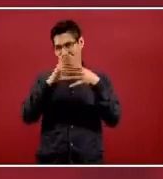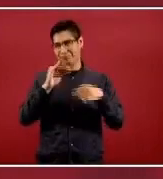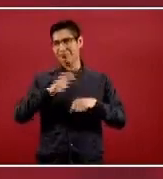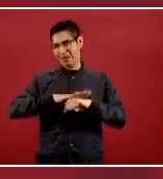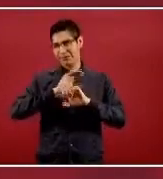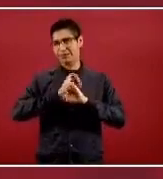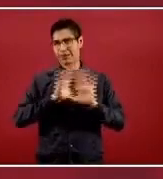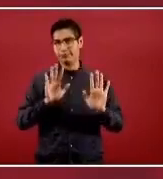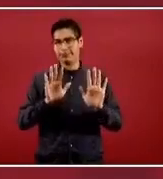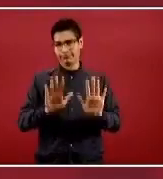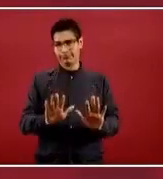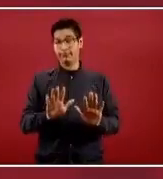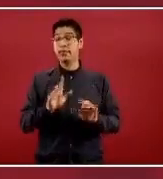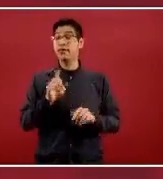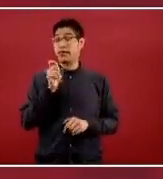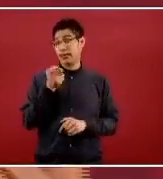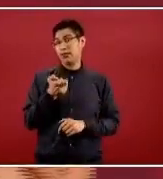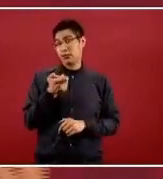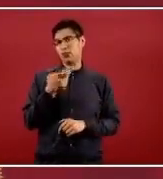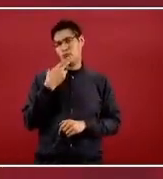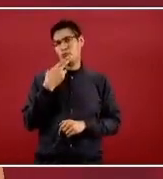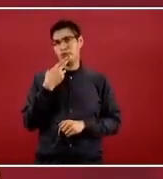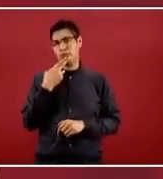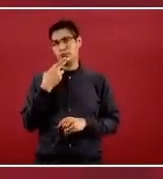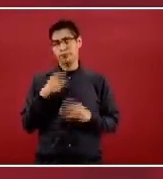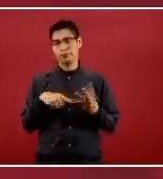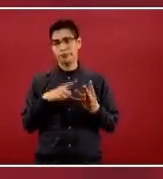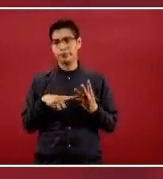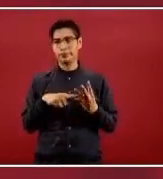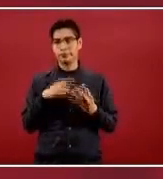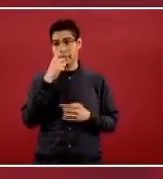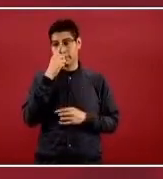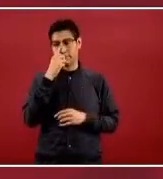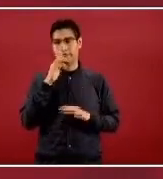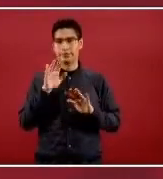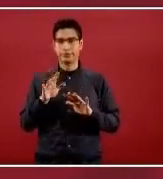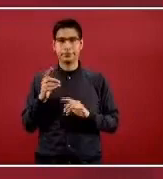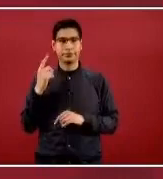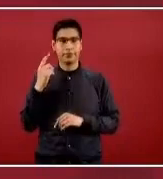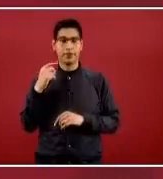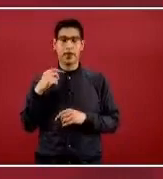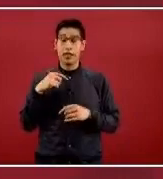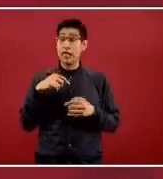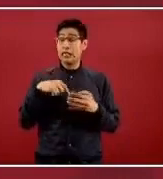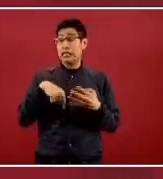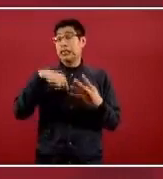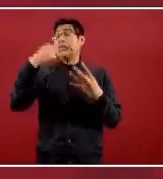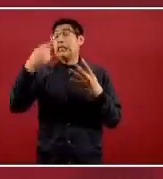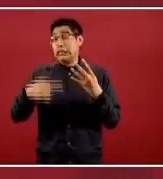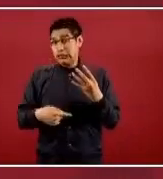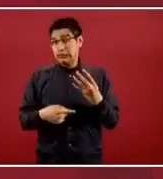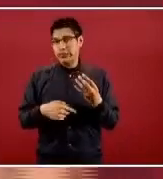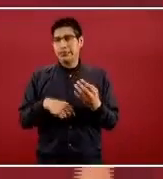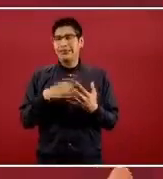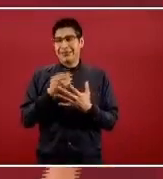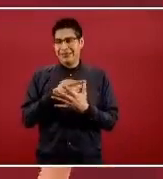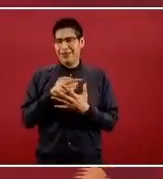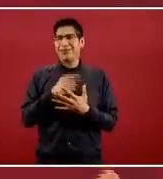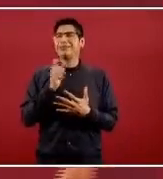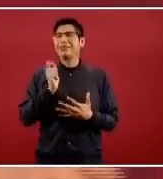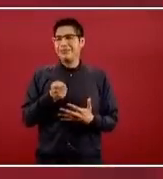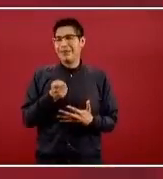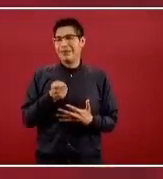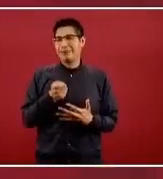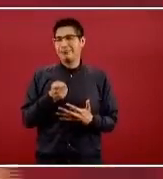concretos. Y utilizaríamos esto. ¿Vale? Ahí vamos, esa es otra etapa. La siguiente etapa es,